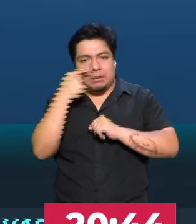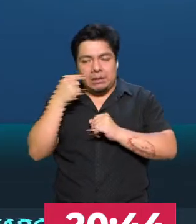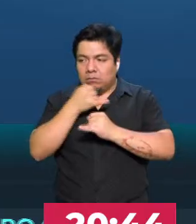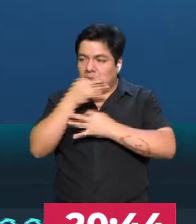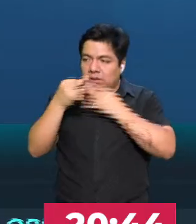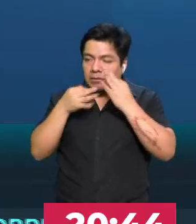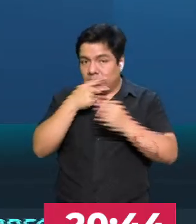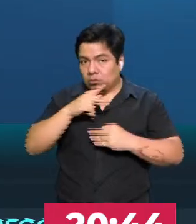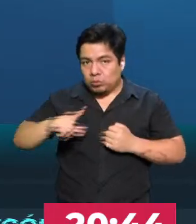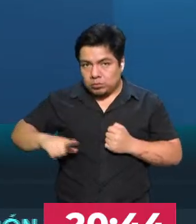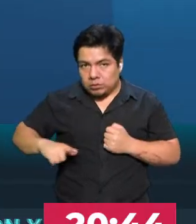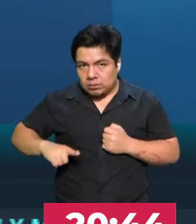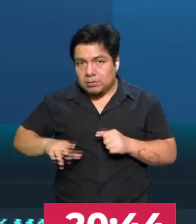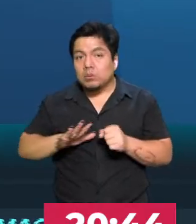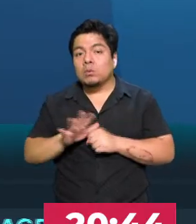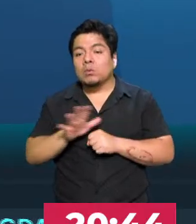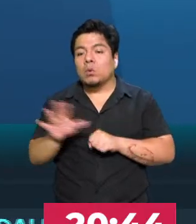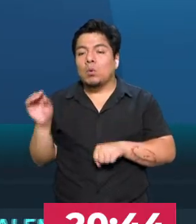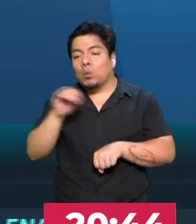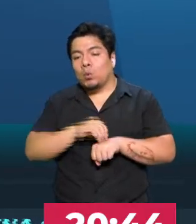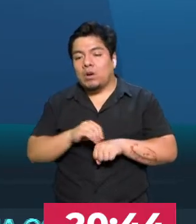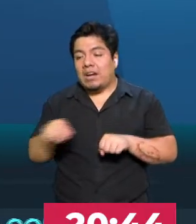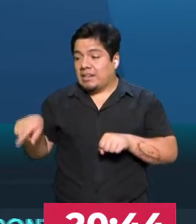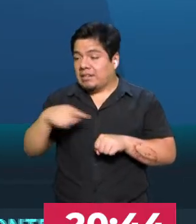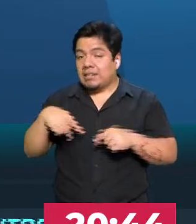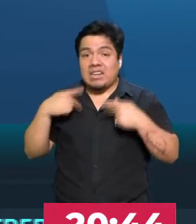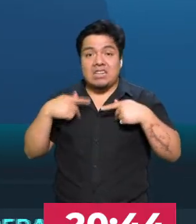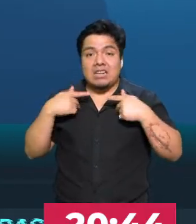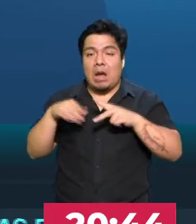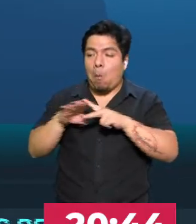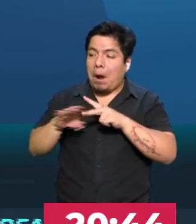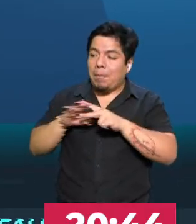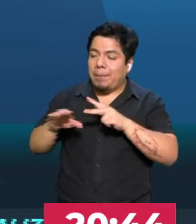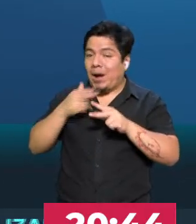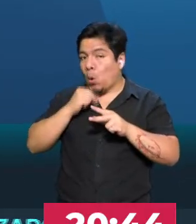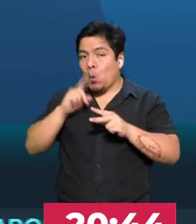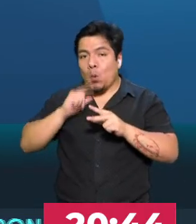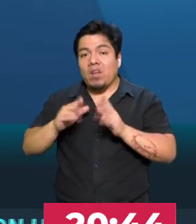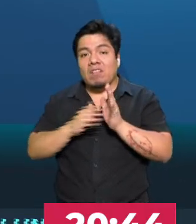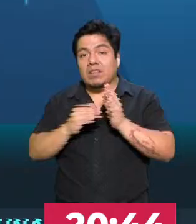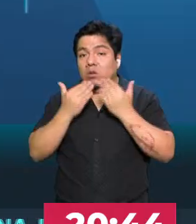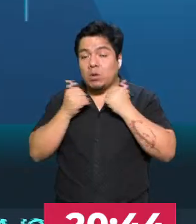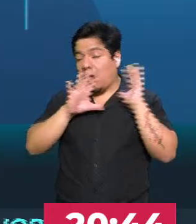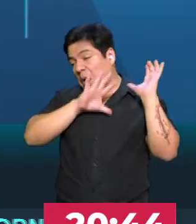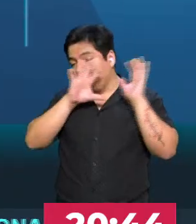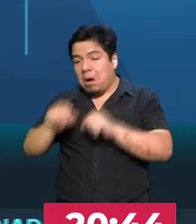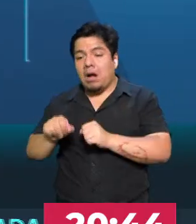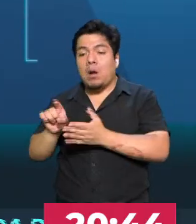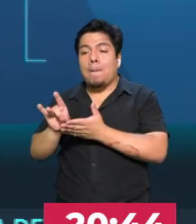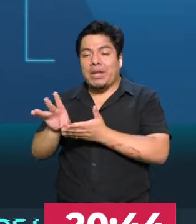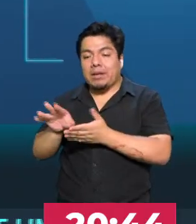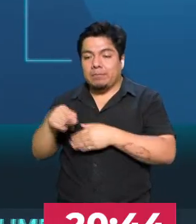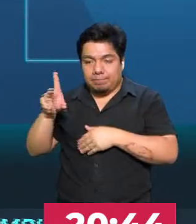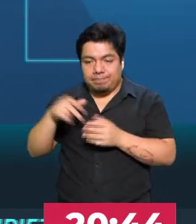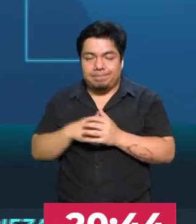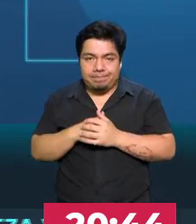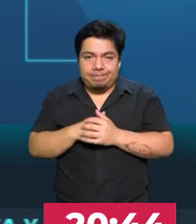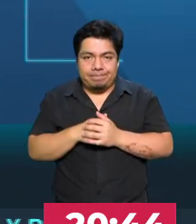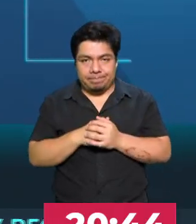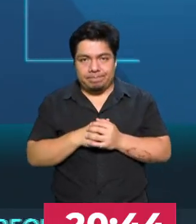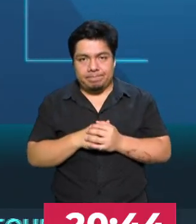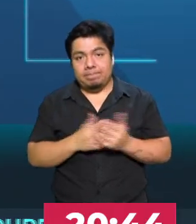de su gobierno justamente detener a la mayoría de migrantes indocumentados y expulsarlos a sus países de